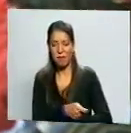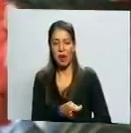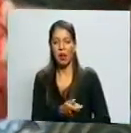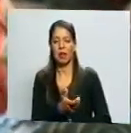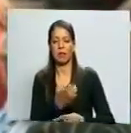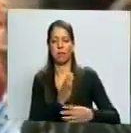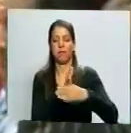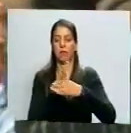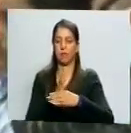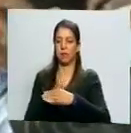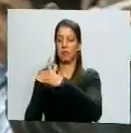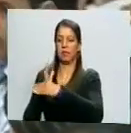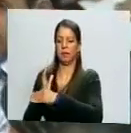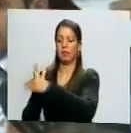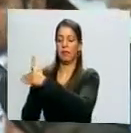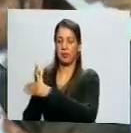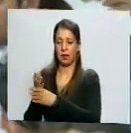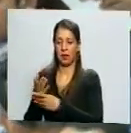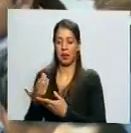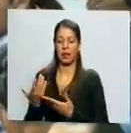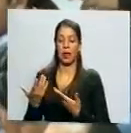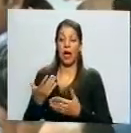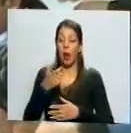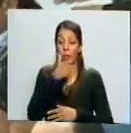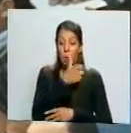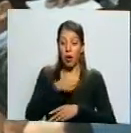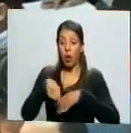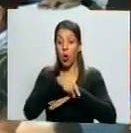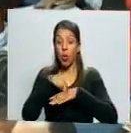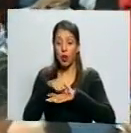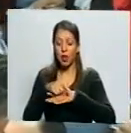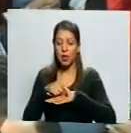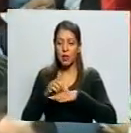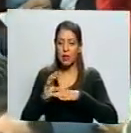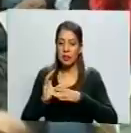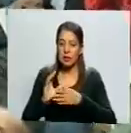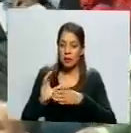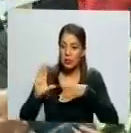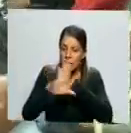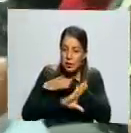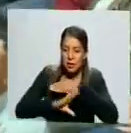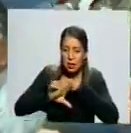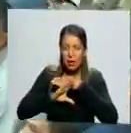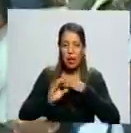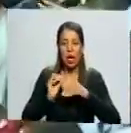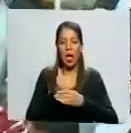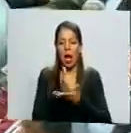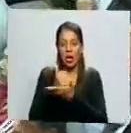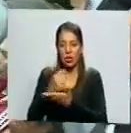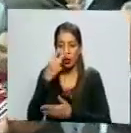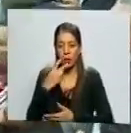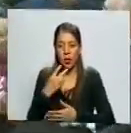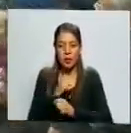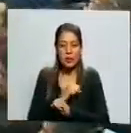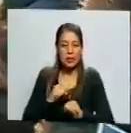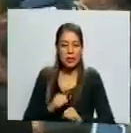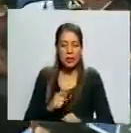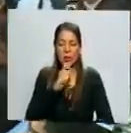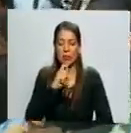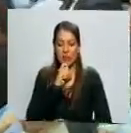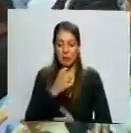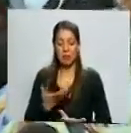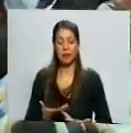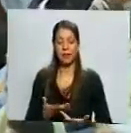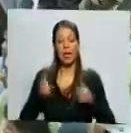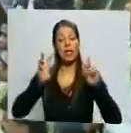Estado para tener ese manto protector en función de la sociedad. ¿Cómo es esto? Bueno,